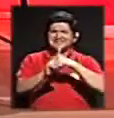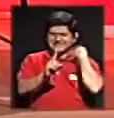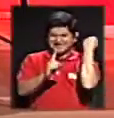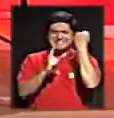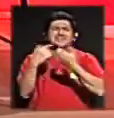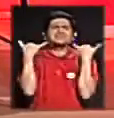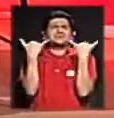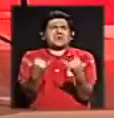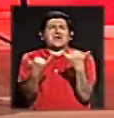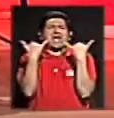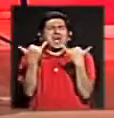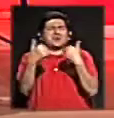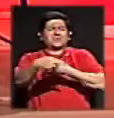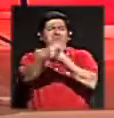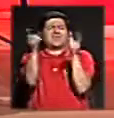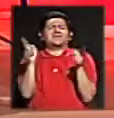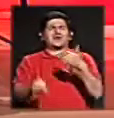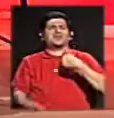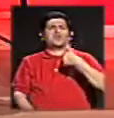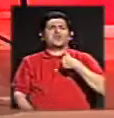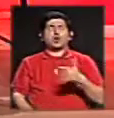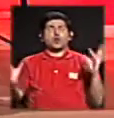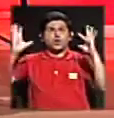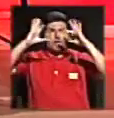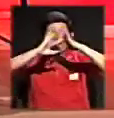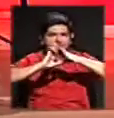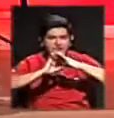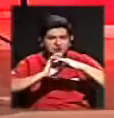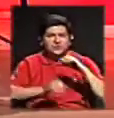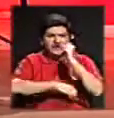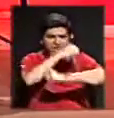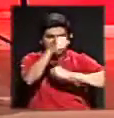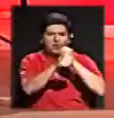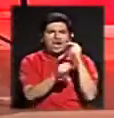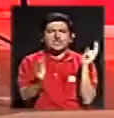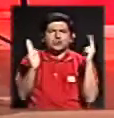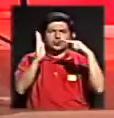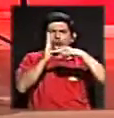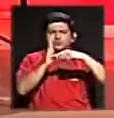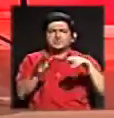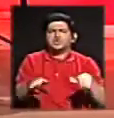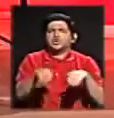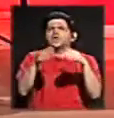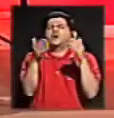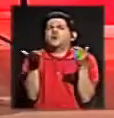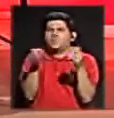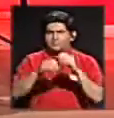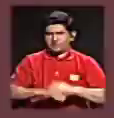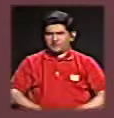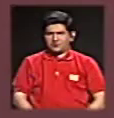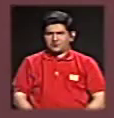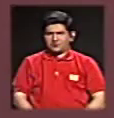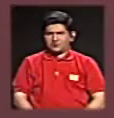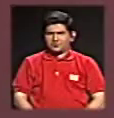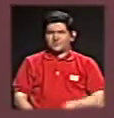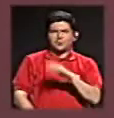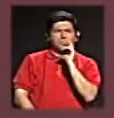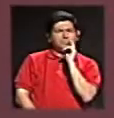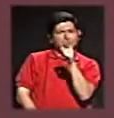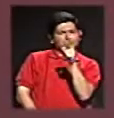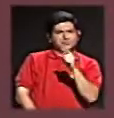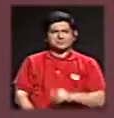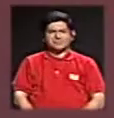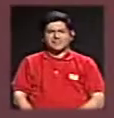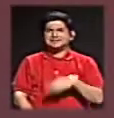situación actual de la región en relación con el año 2000, ¿cómo lo haría? ¿Cuál sería